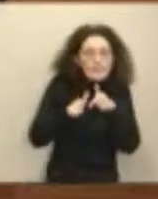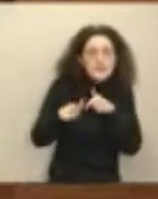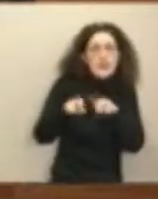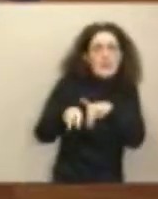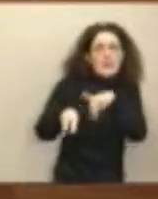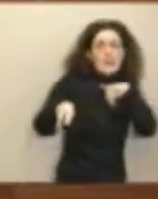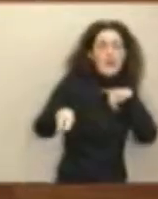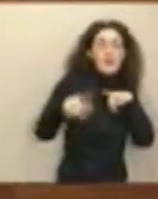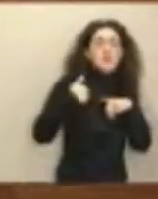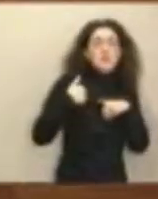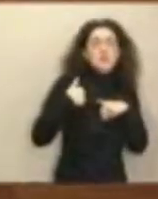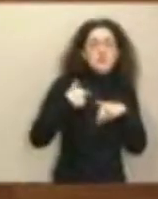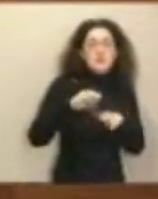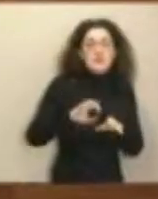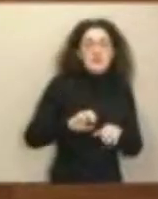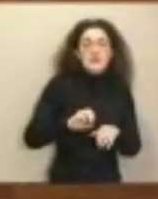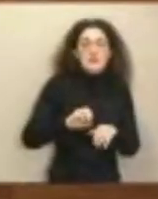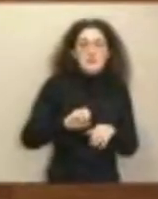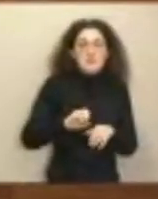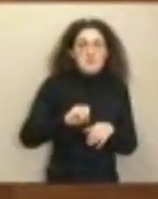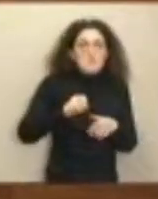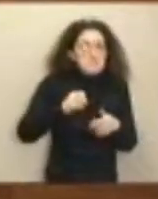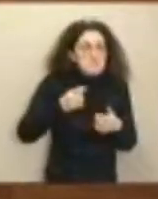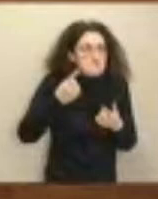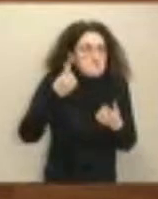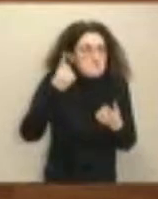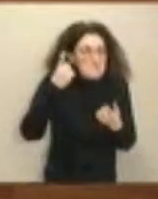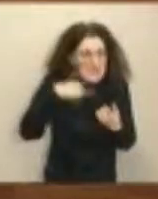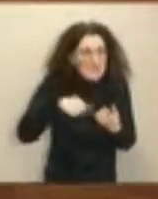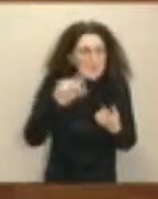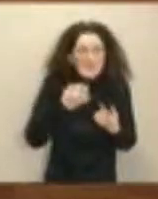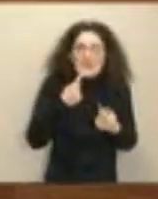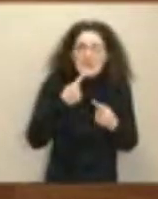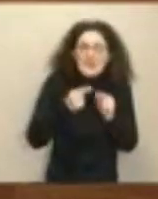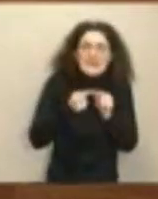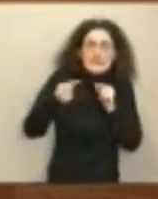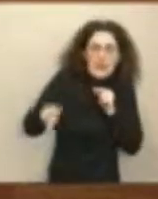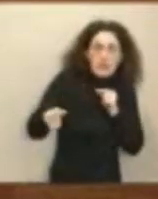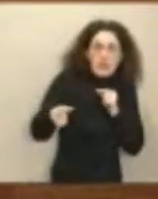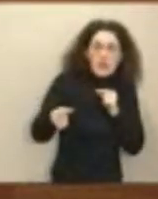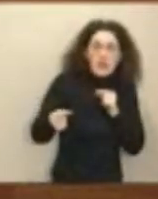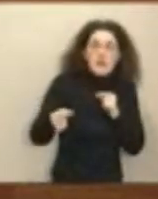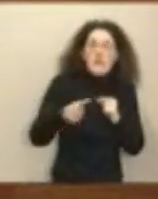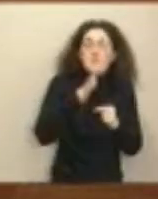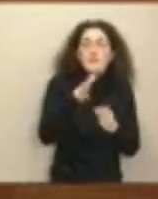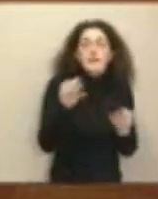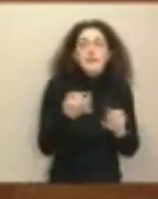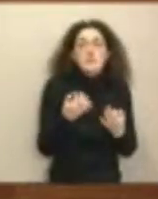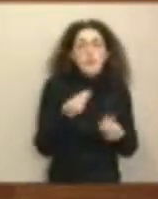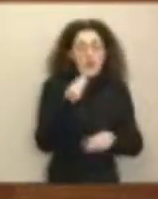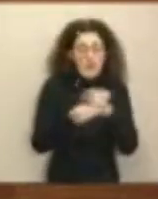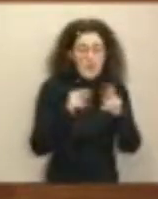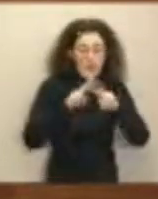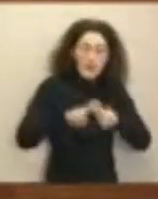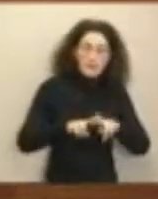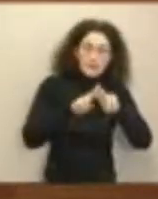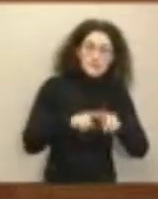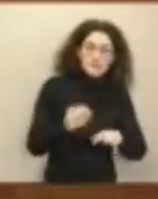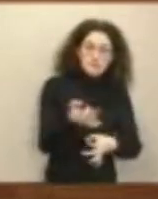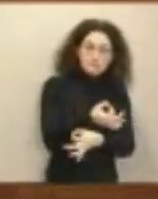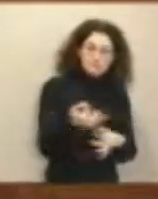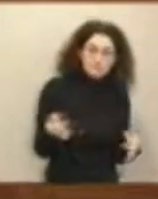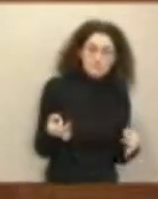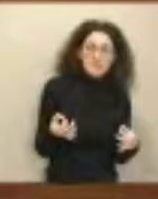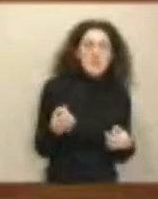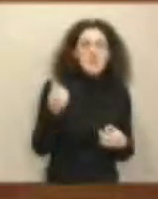si altura de micrófonos, pero es preciso distancia para saber hacer un análisis oportuno,